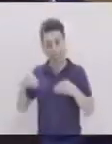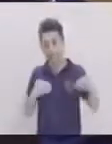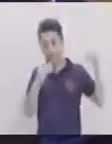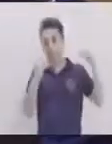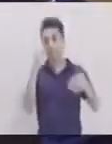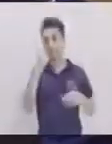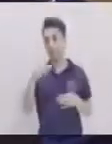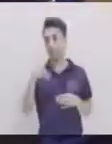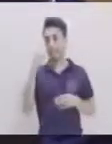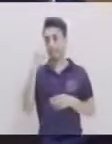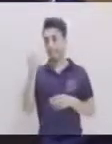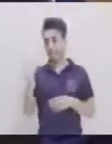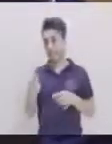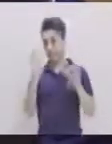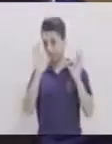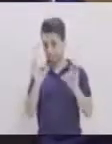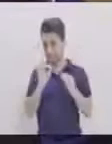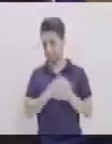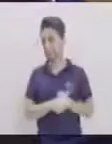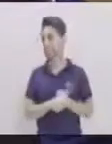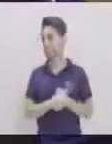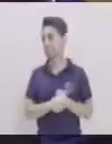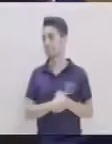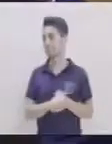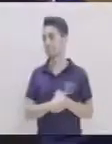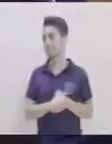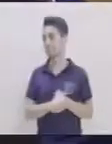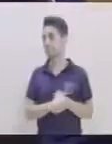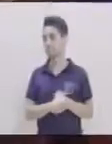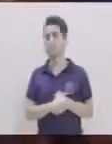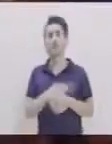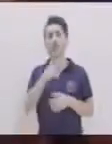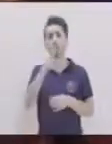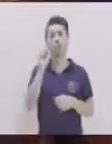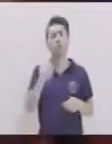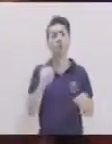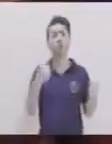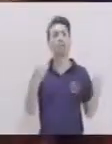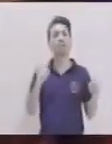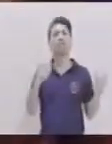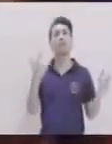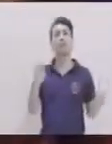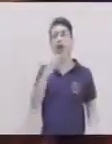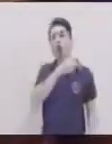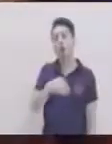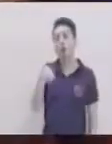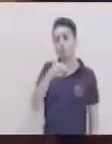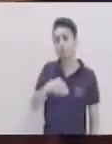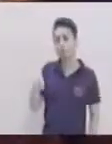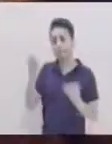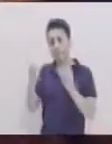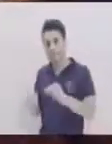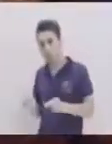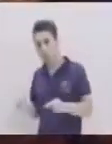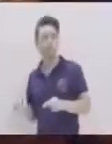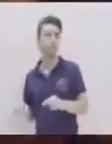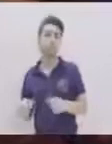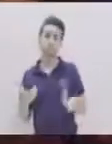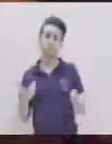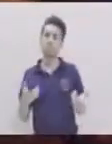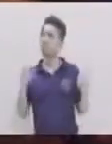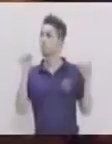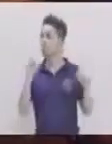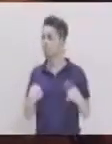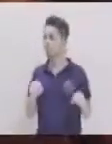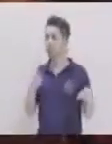Muy bien, lo estás haciendo excelente. Pero ¿sabes? No solo lo puedes hacer con los nombres de las